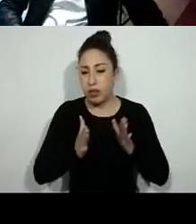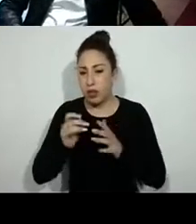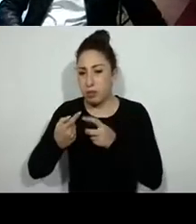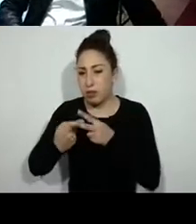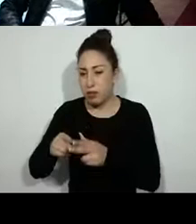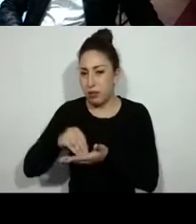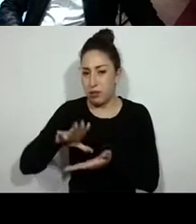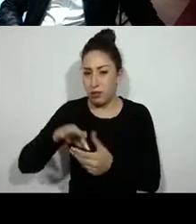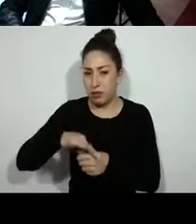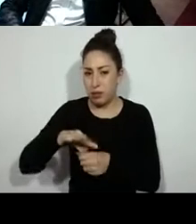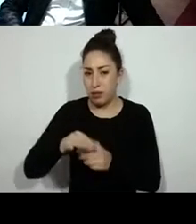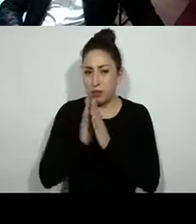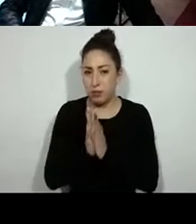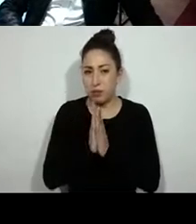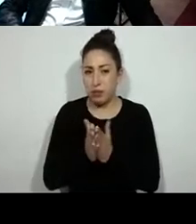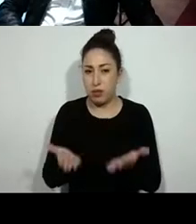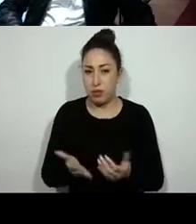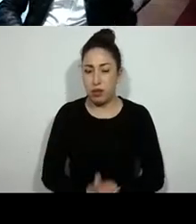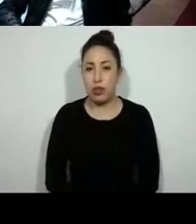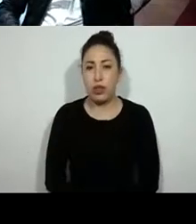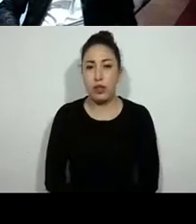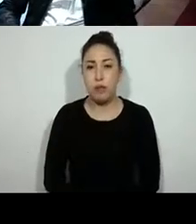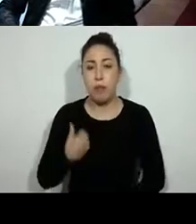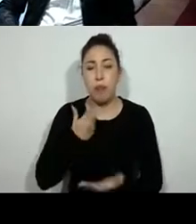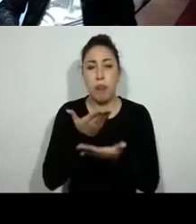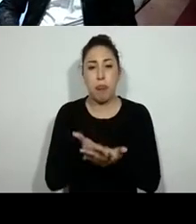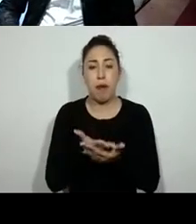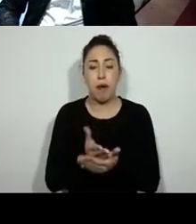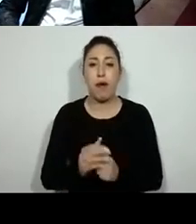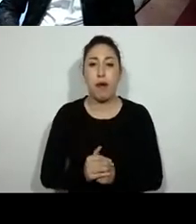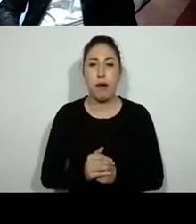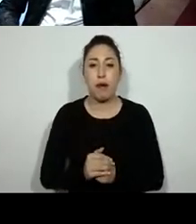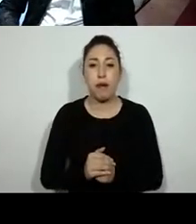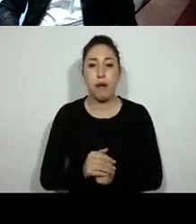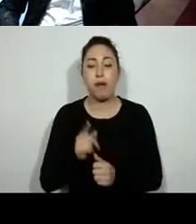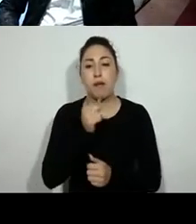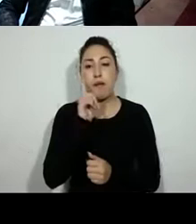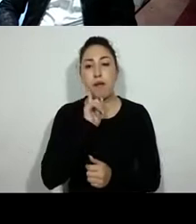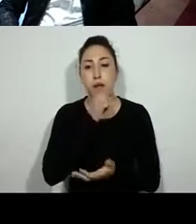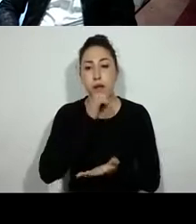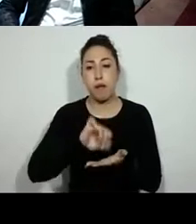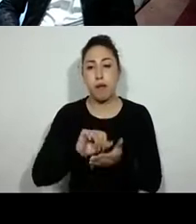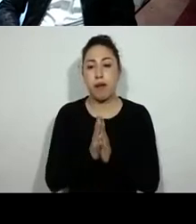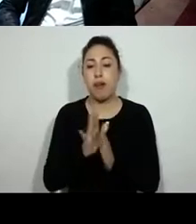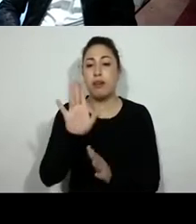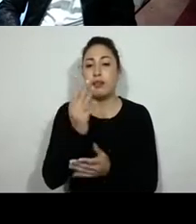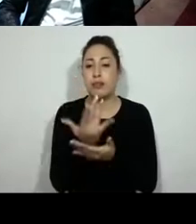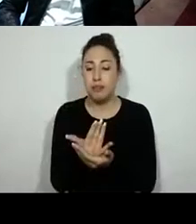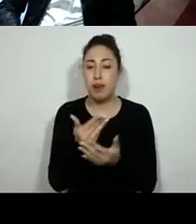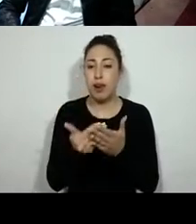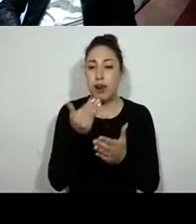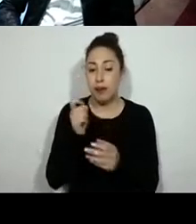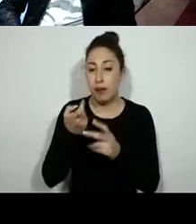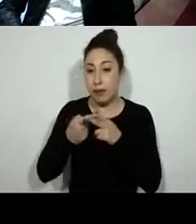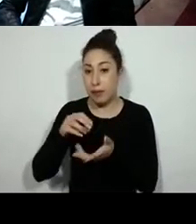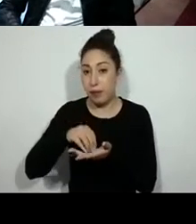es. Presidenta, solicito a la diputada secretaria. Presidenta, en antes de pasar a